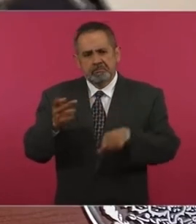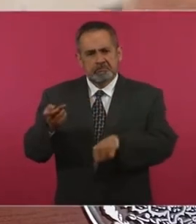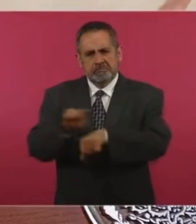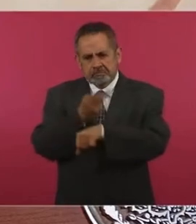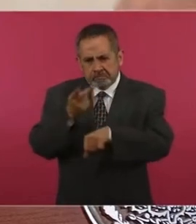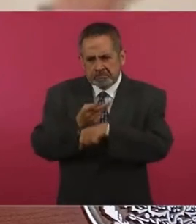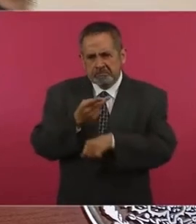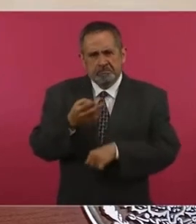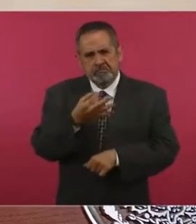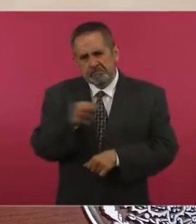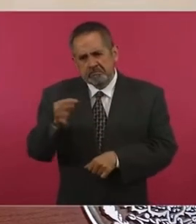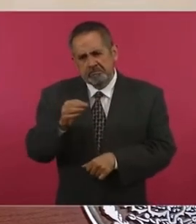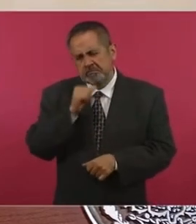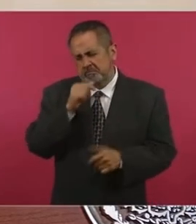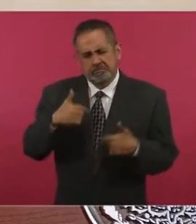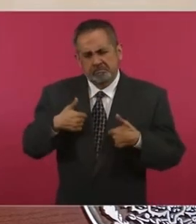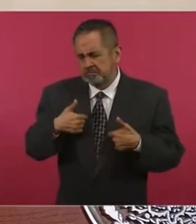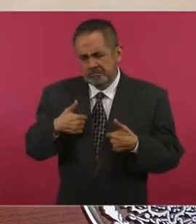no insultar a nadie.